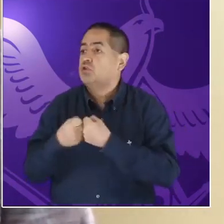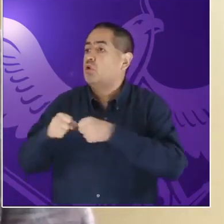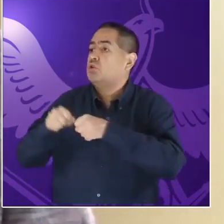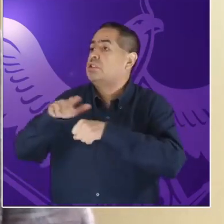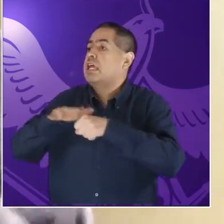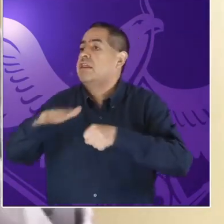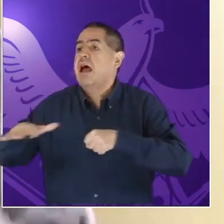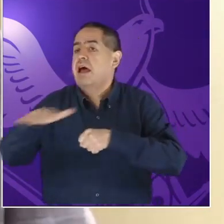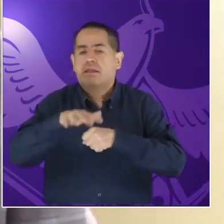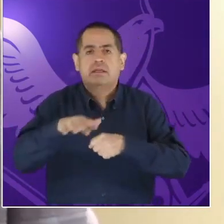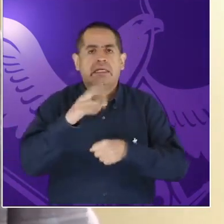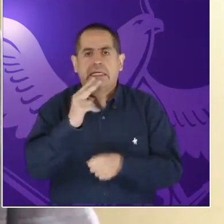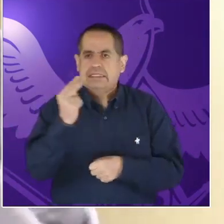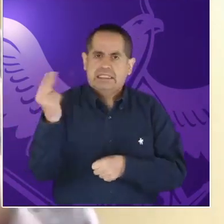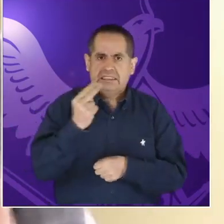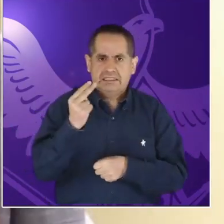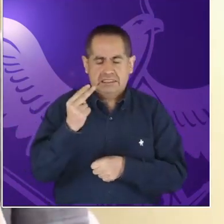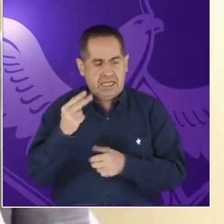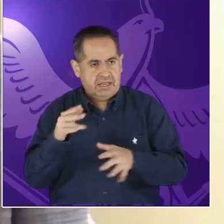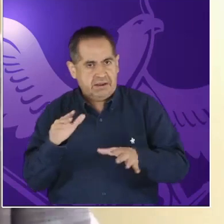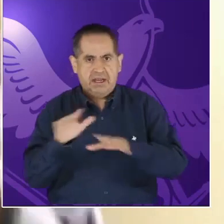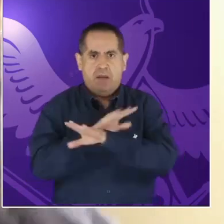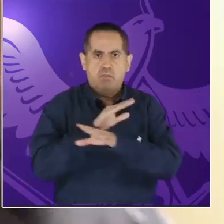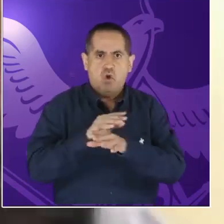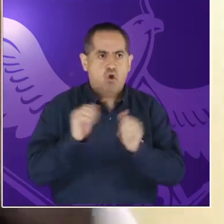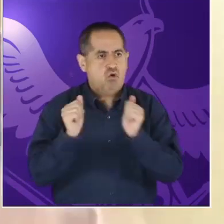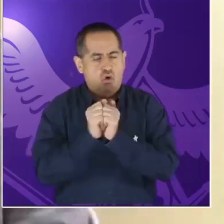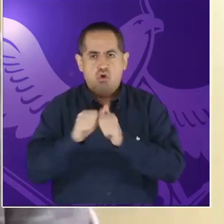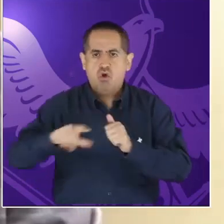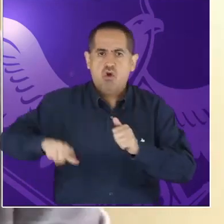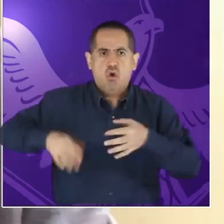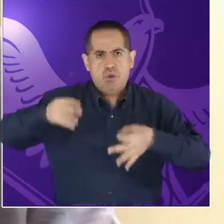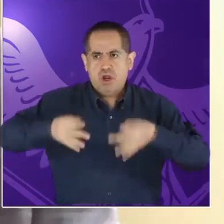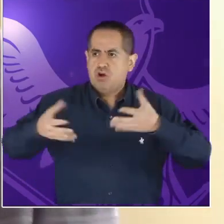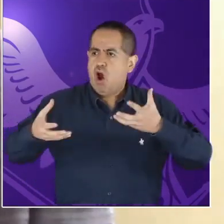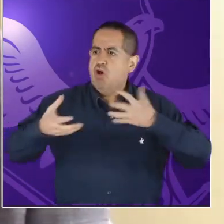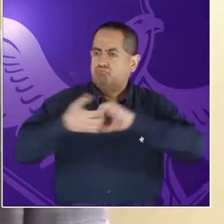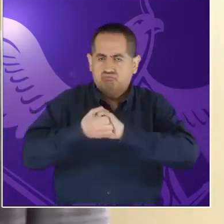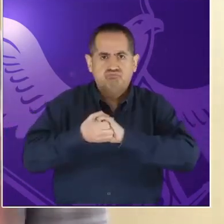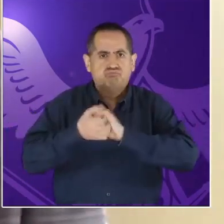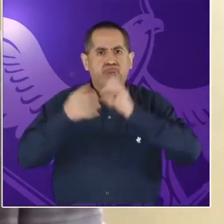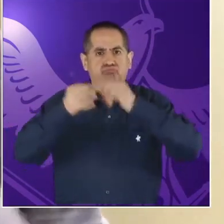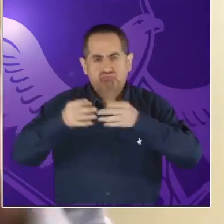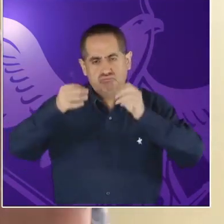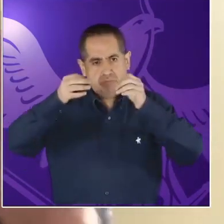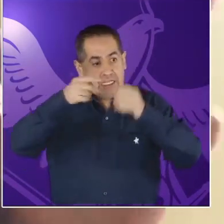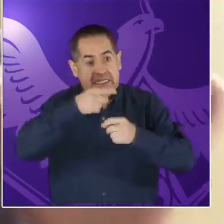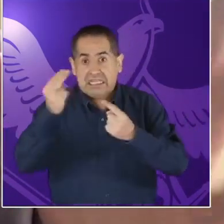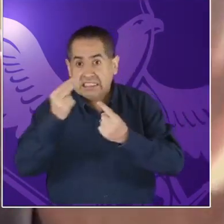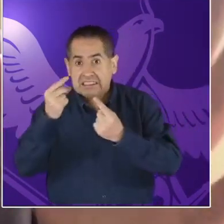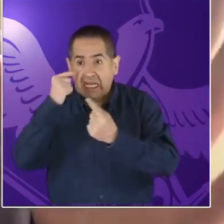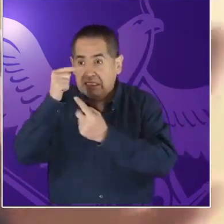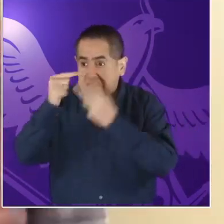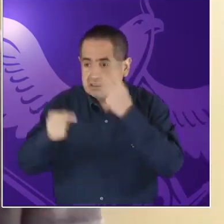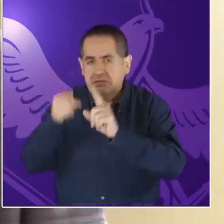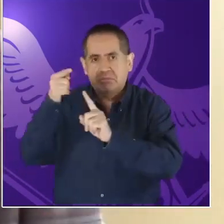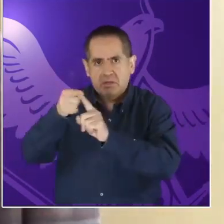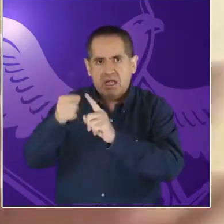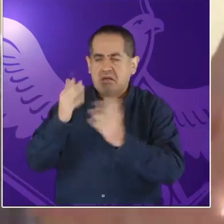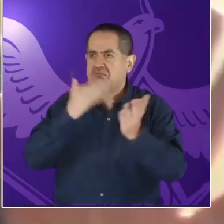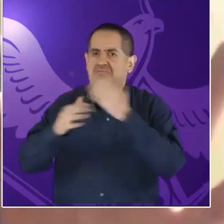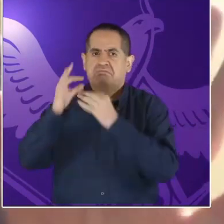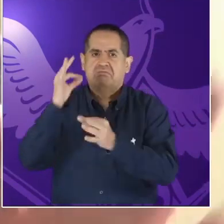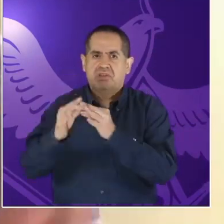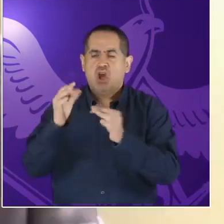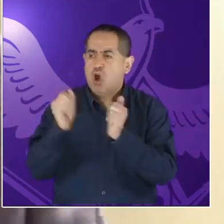en donde la sociedad requiere posicionarse frente al poder público con necesidades específicas en